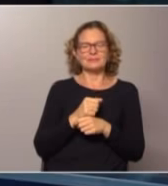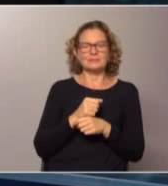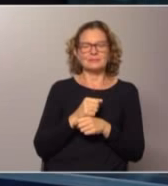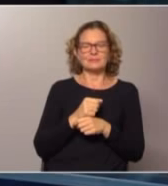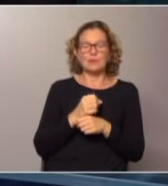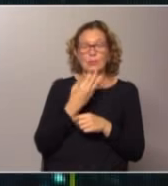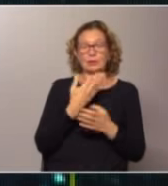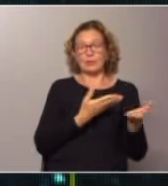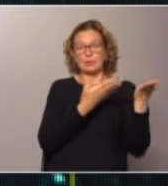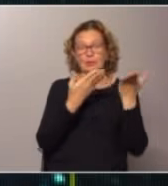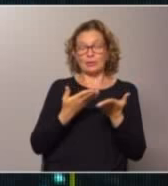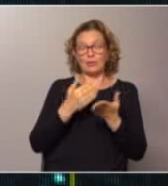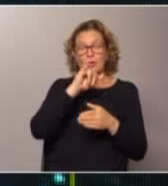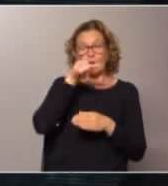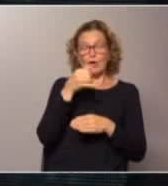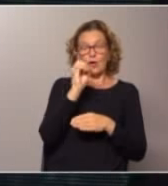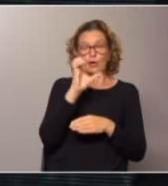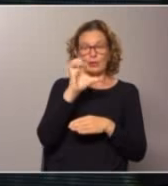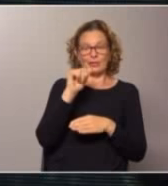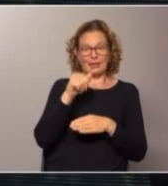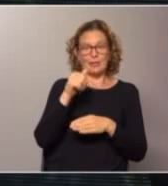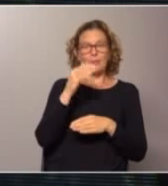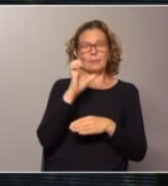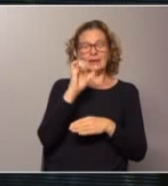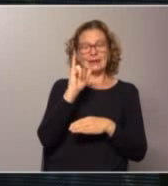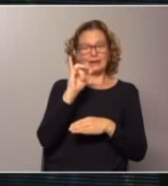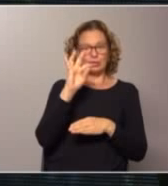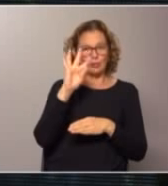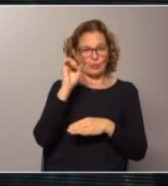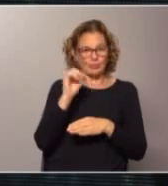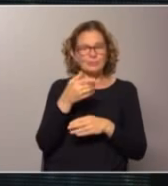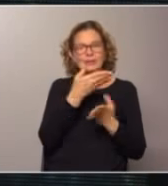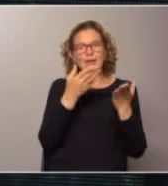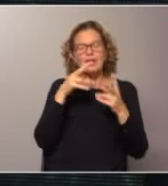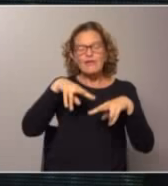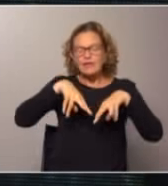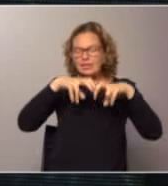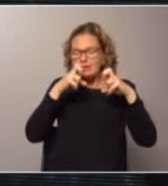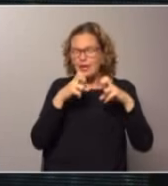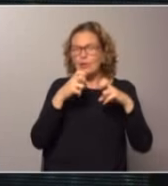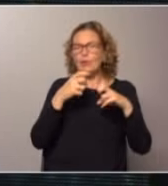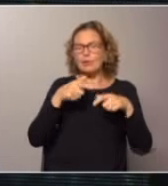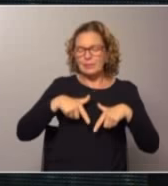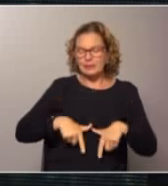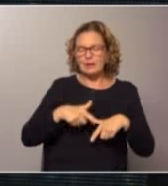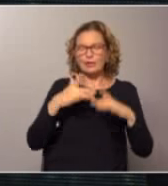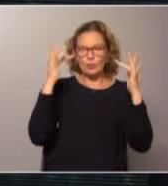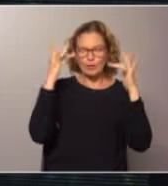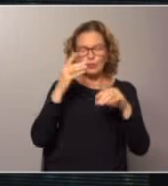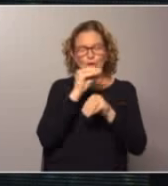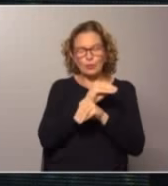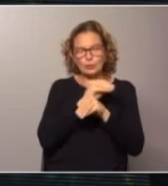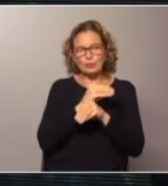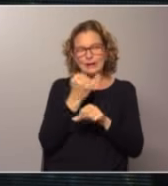bueno estamos decidido a josé doctor en ciencias biológicas de la 'u' del área del pd shiva investigador en el ministerio de educación y cultura y el instituto